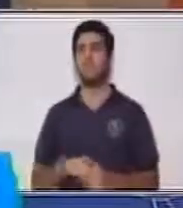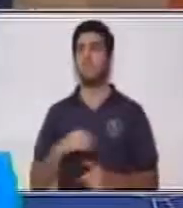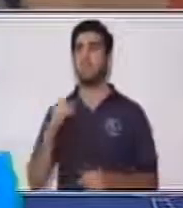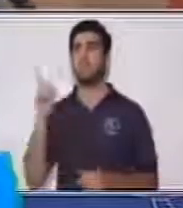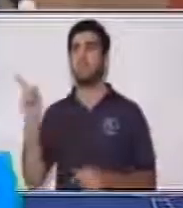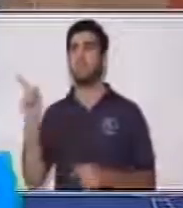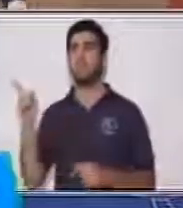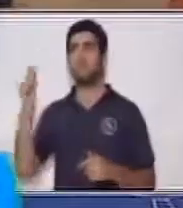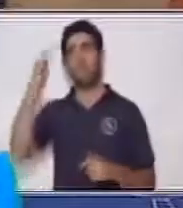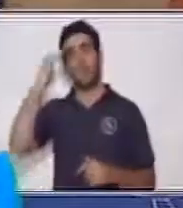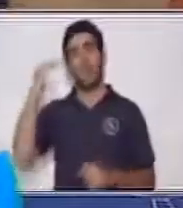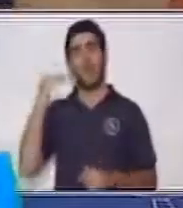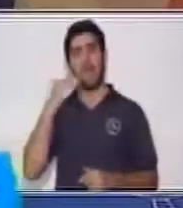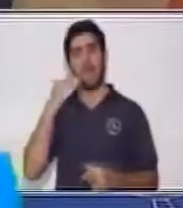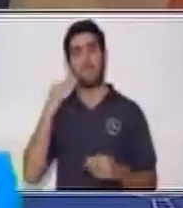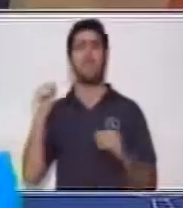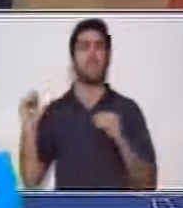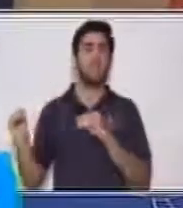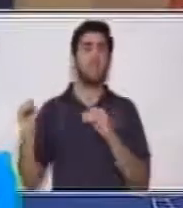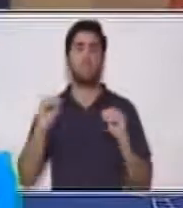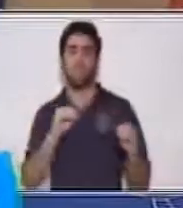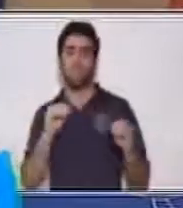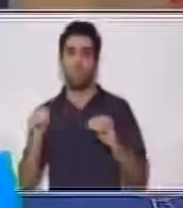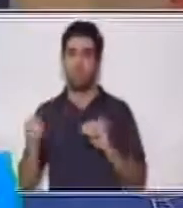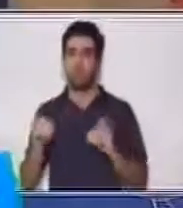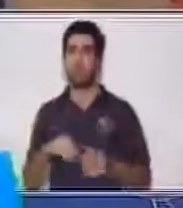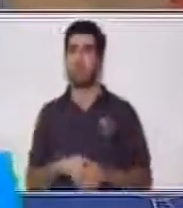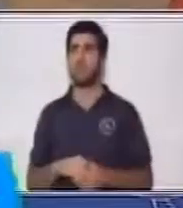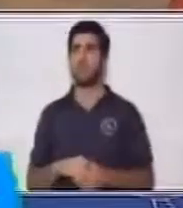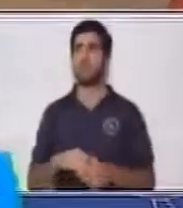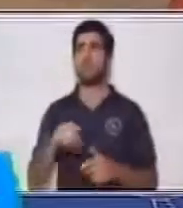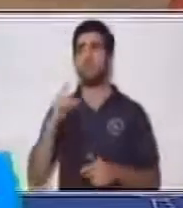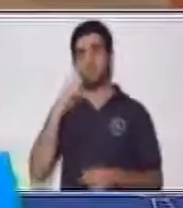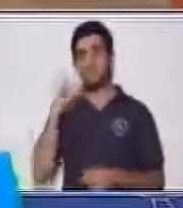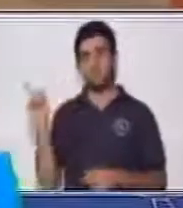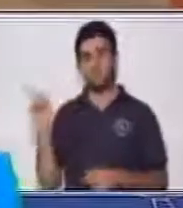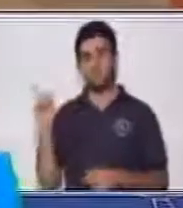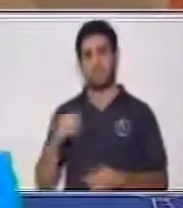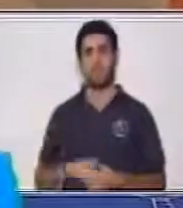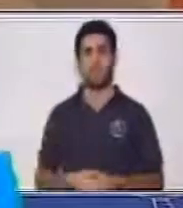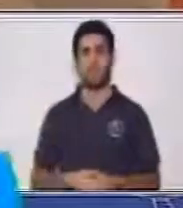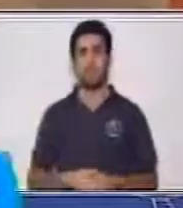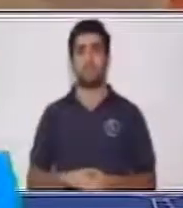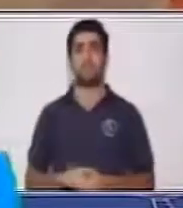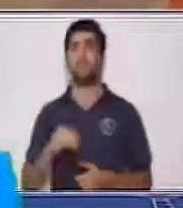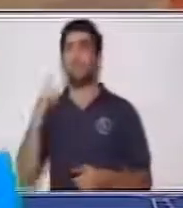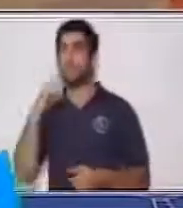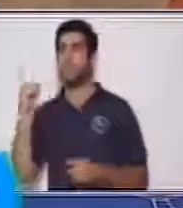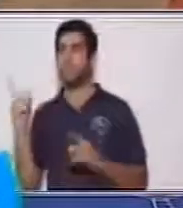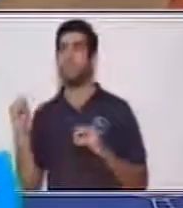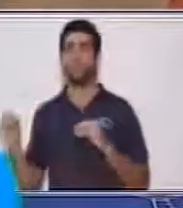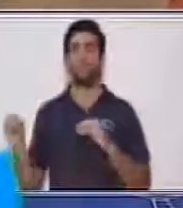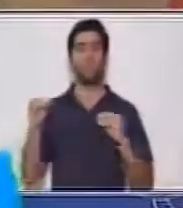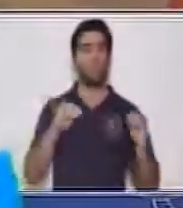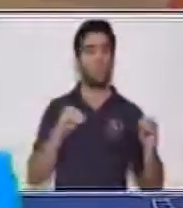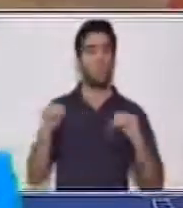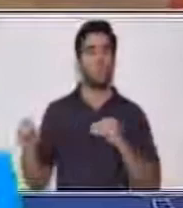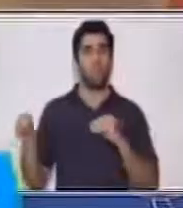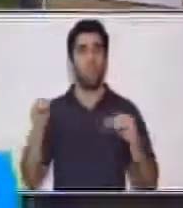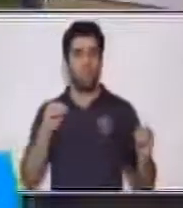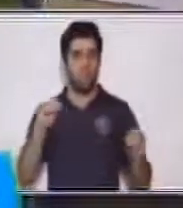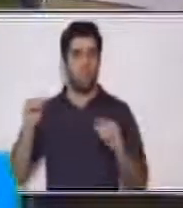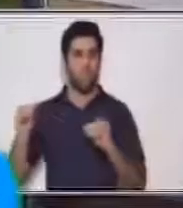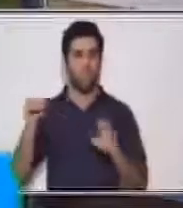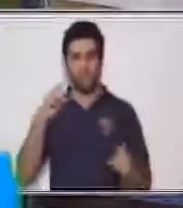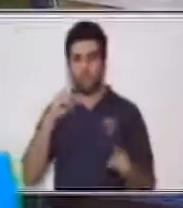ponía la cabeza así, que ponía la cabeza acá y hacía sí sí sí y hacía cosa